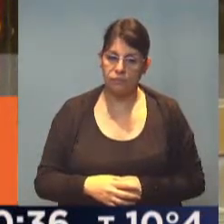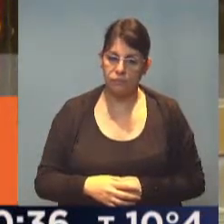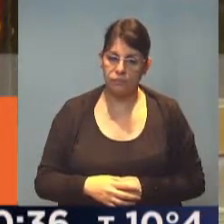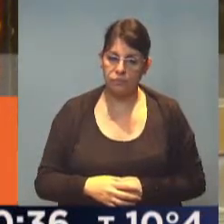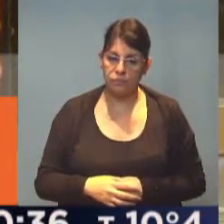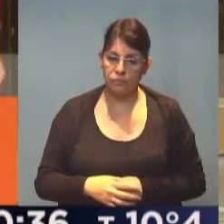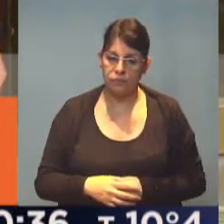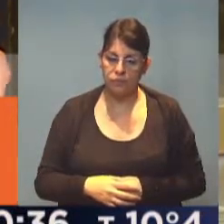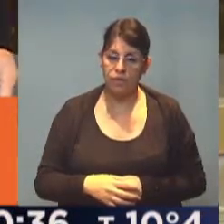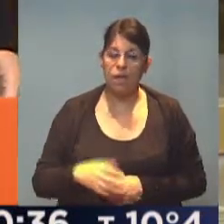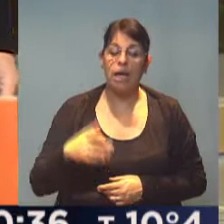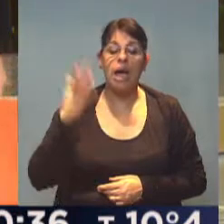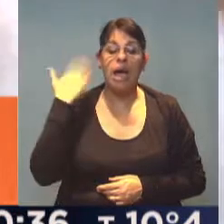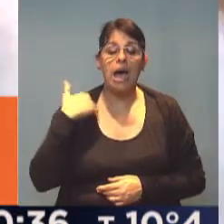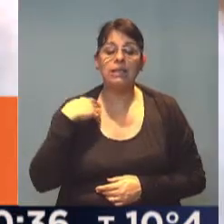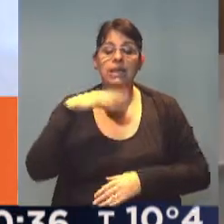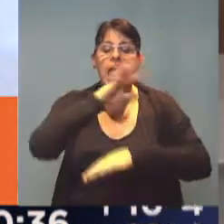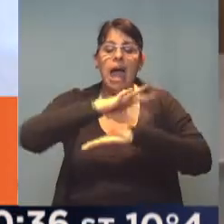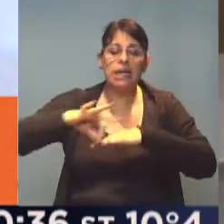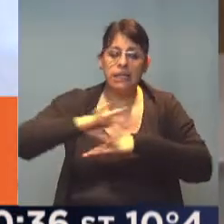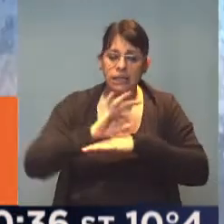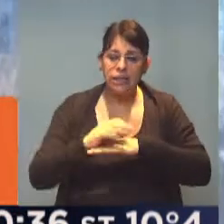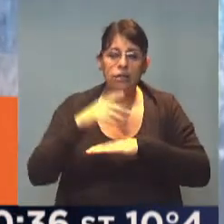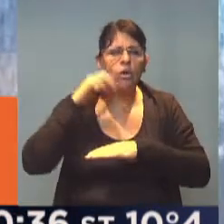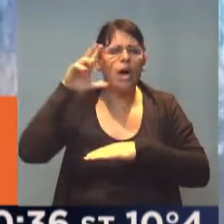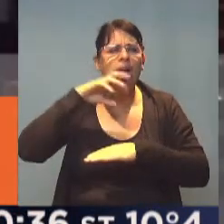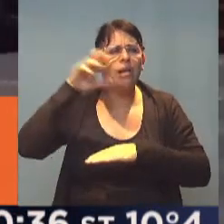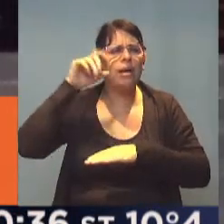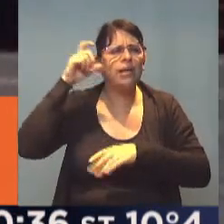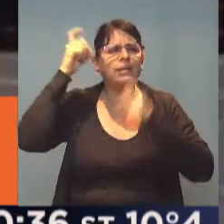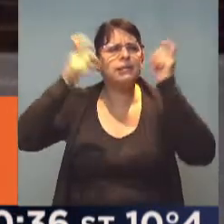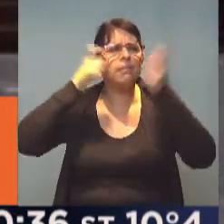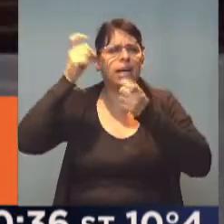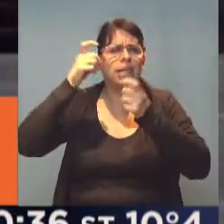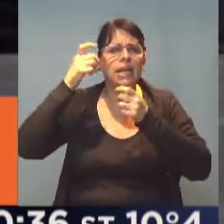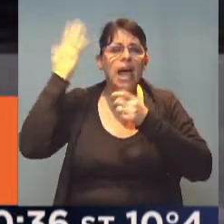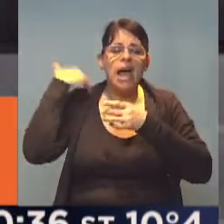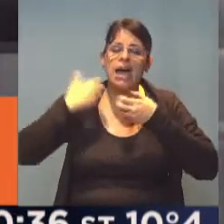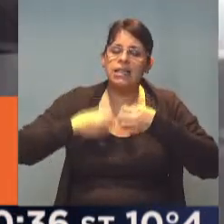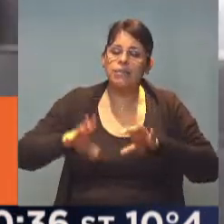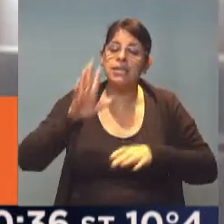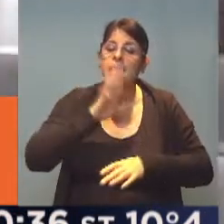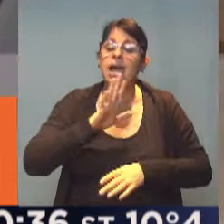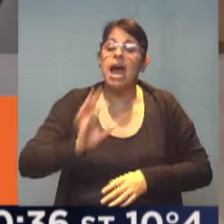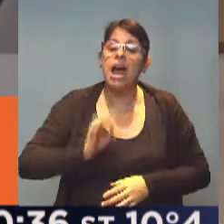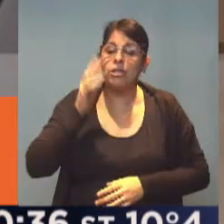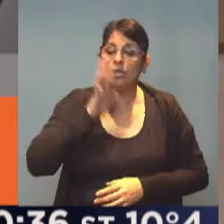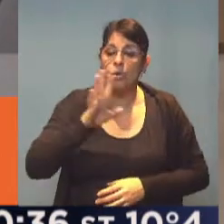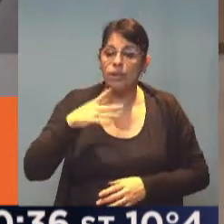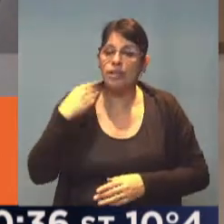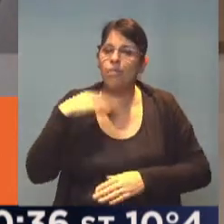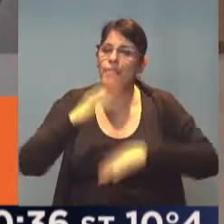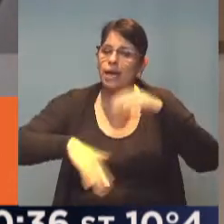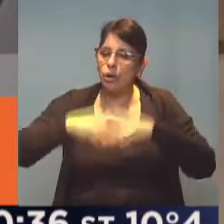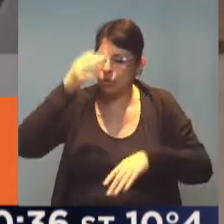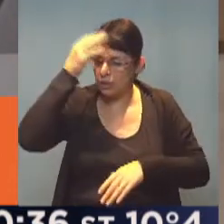con lo que alguna vez soñó el arquitecto Álvarez cuando empezó ya por el 55 a hacer esto. Me encanta que se reabran teatros,